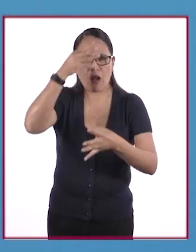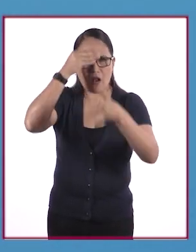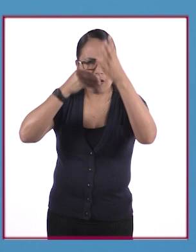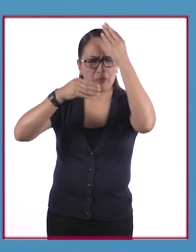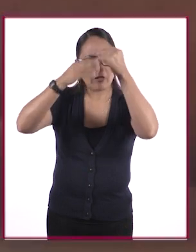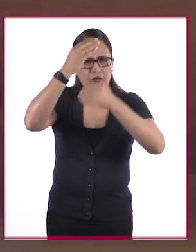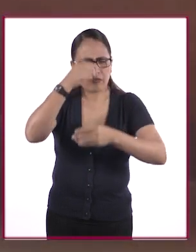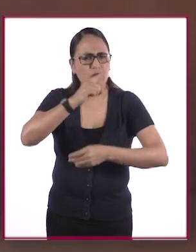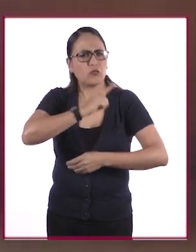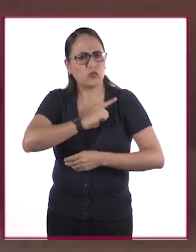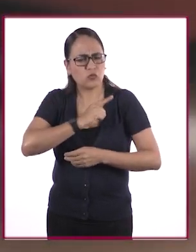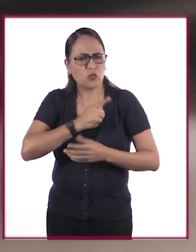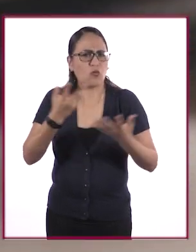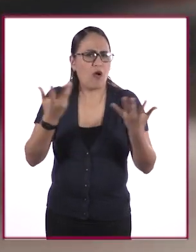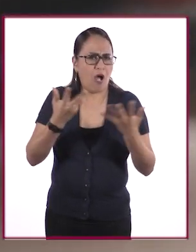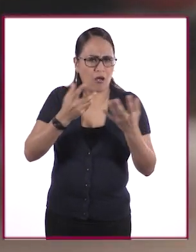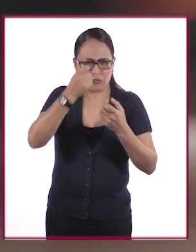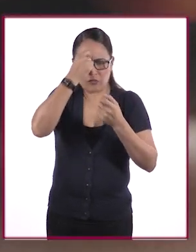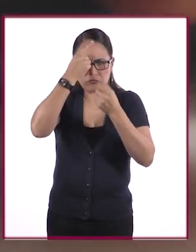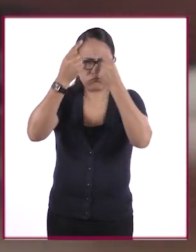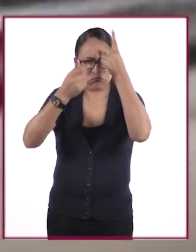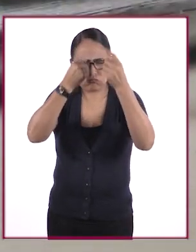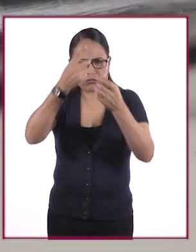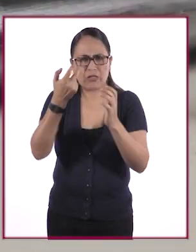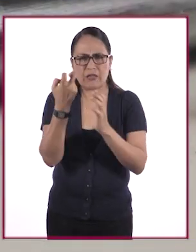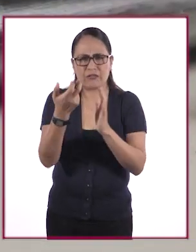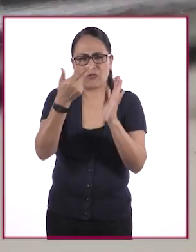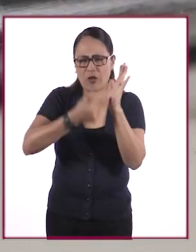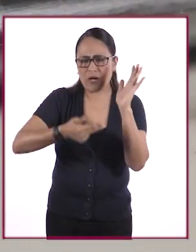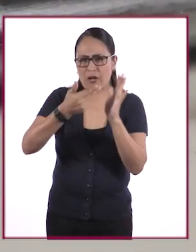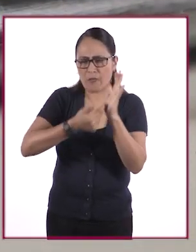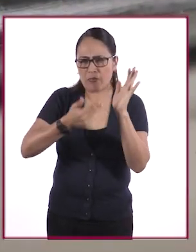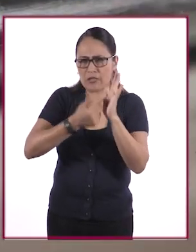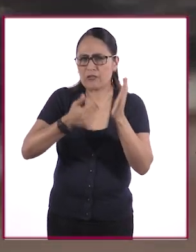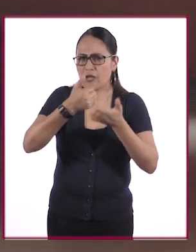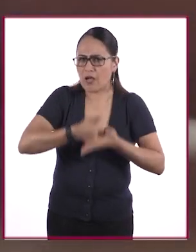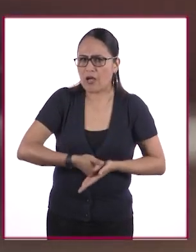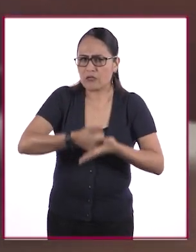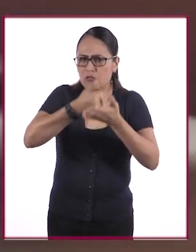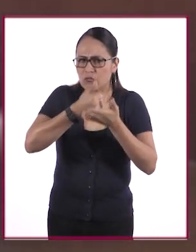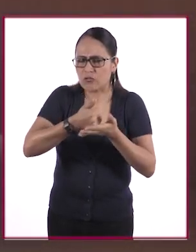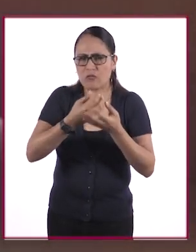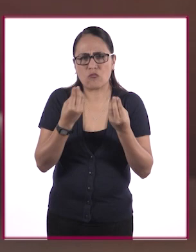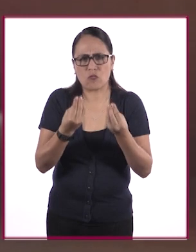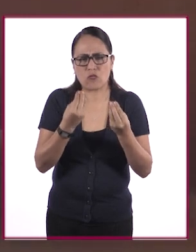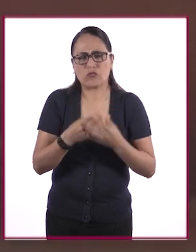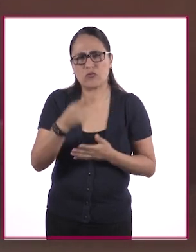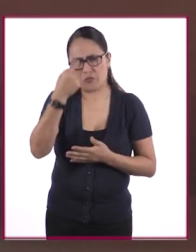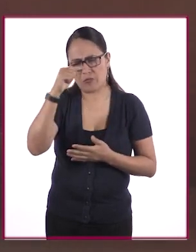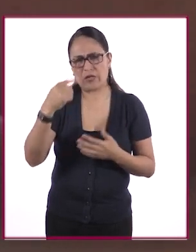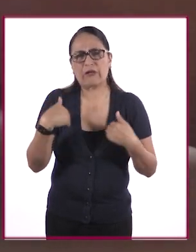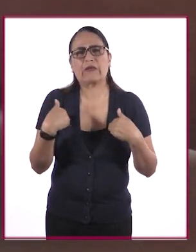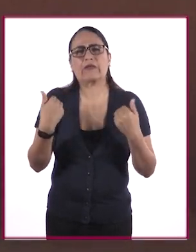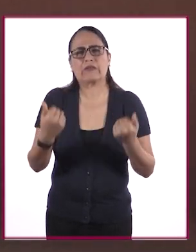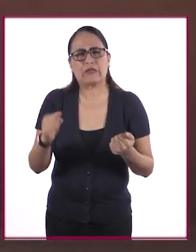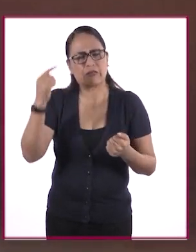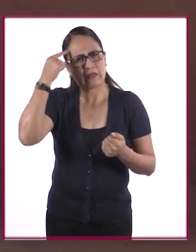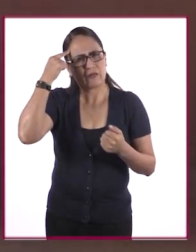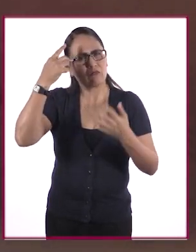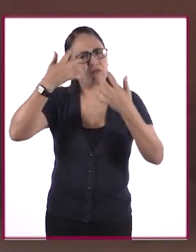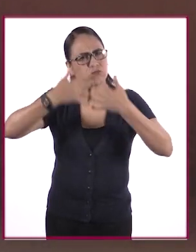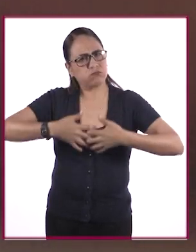crear cosas, lo cual las vuelve en herramientas muy útiles para comprender mejor cómo funciona el